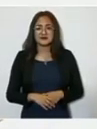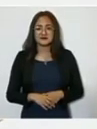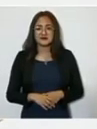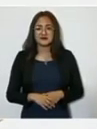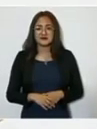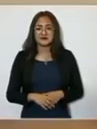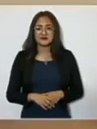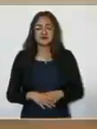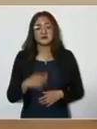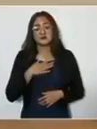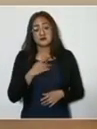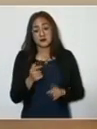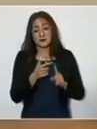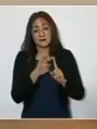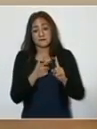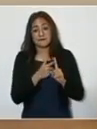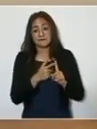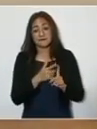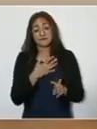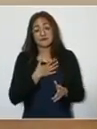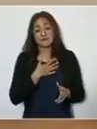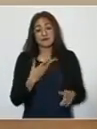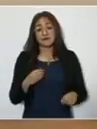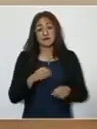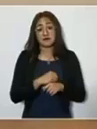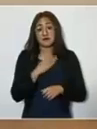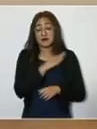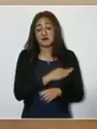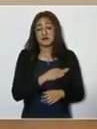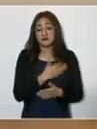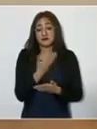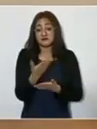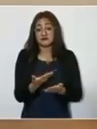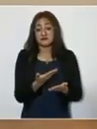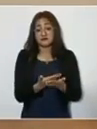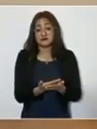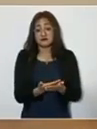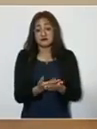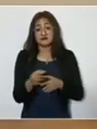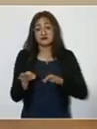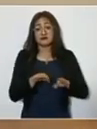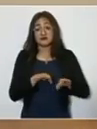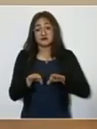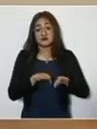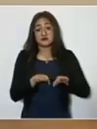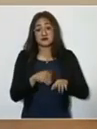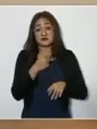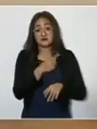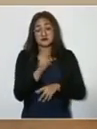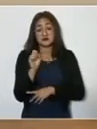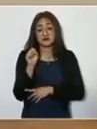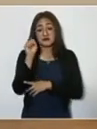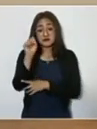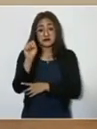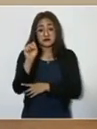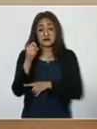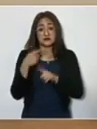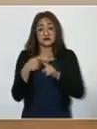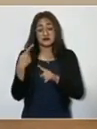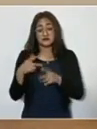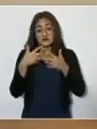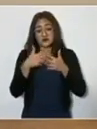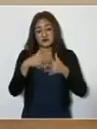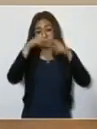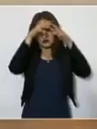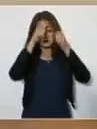Bueno yo primero me circunscriba felicitar a Trabajadores al sindicato y a la propia empresa